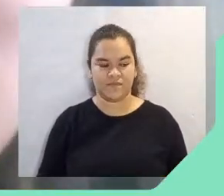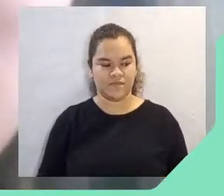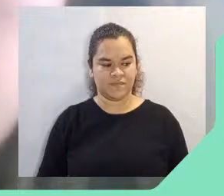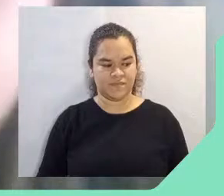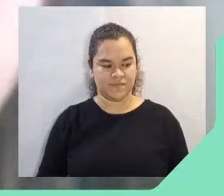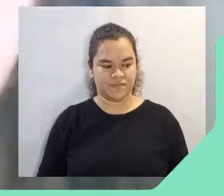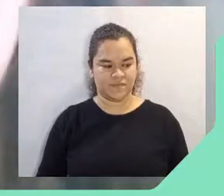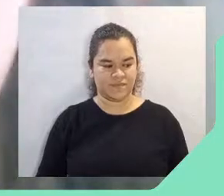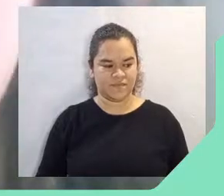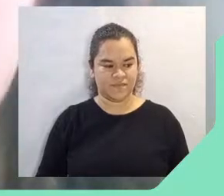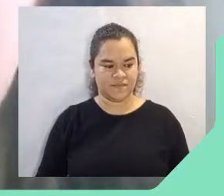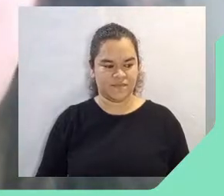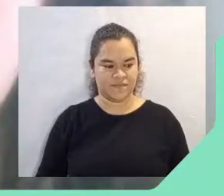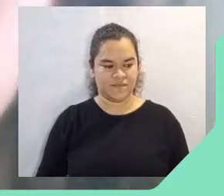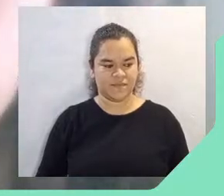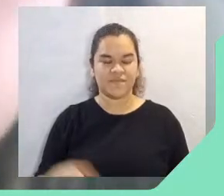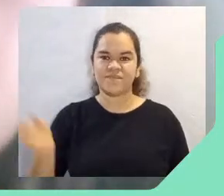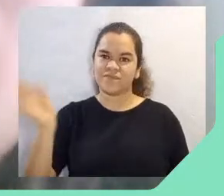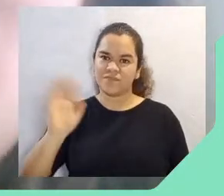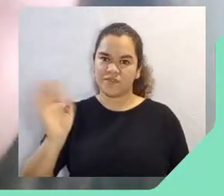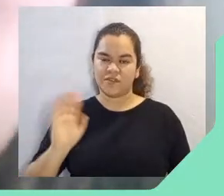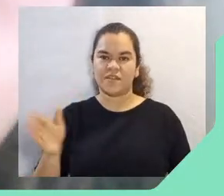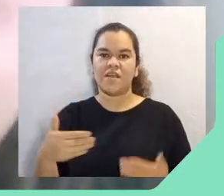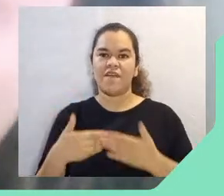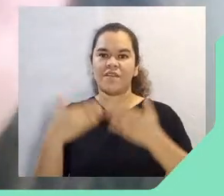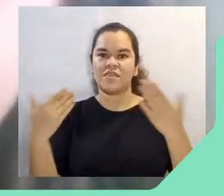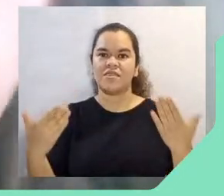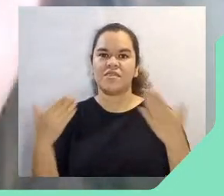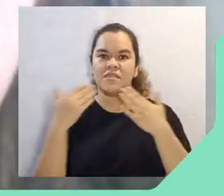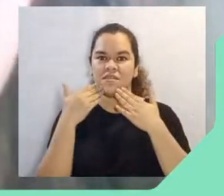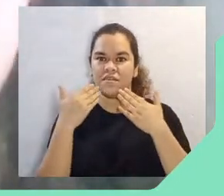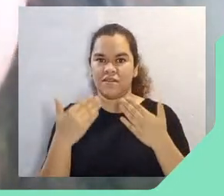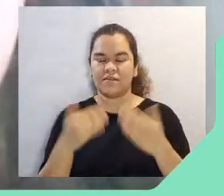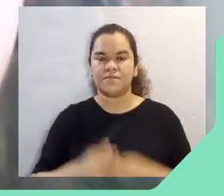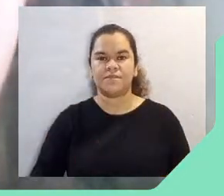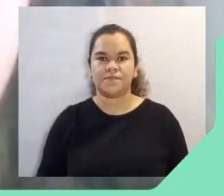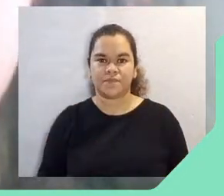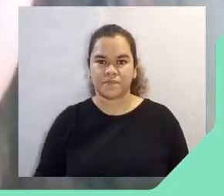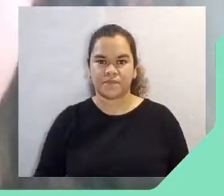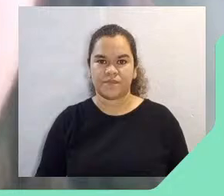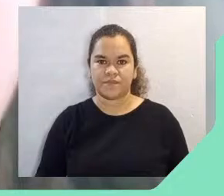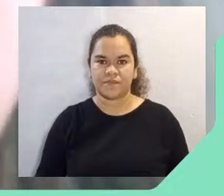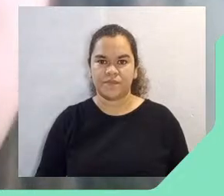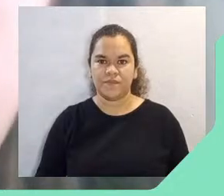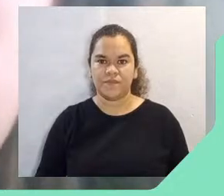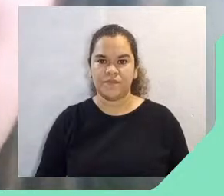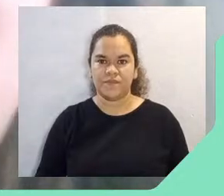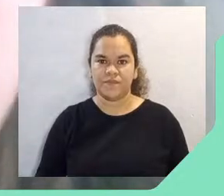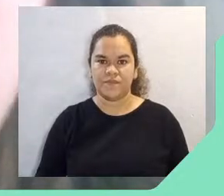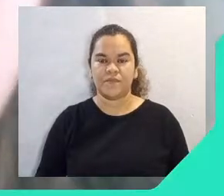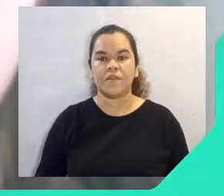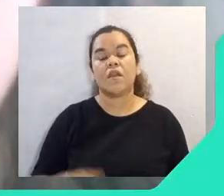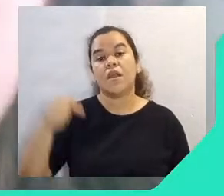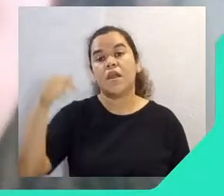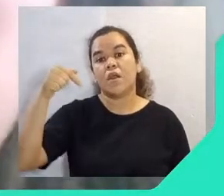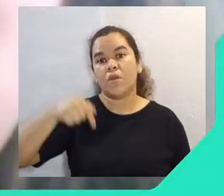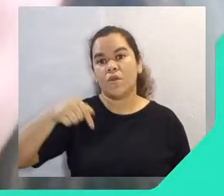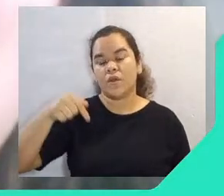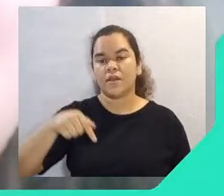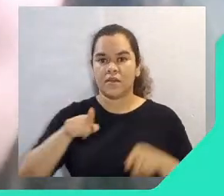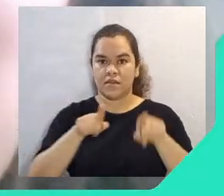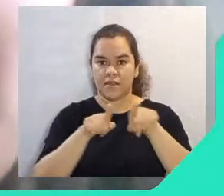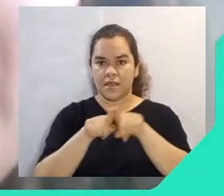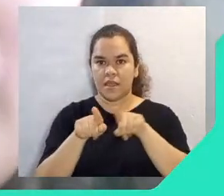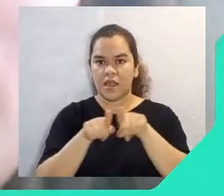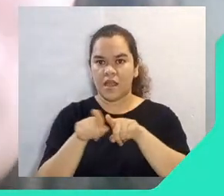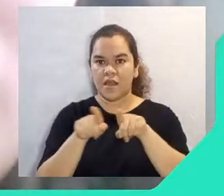días, muchas gracias. Bueno, hoy vamos a presentar la carrera de ingeniería en